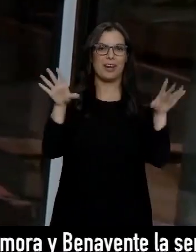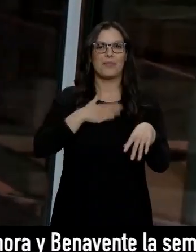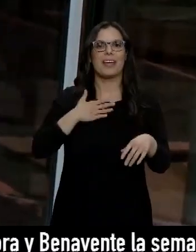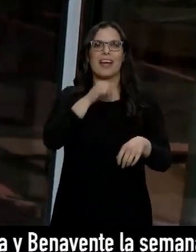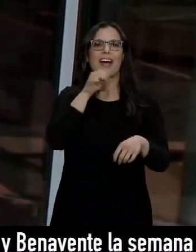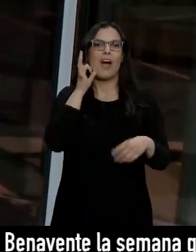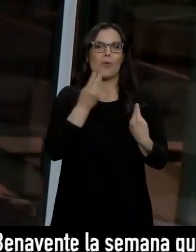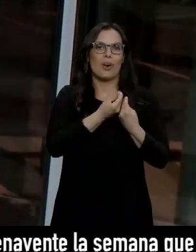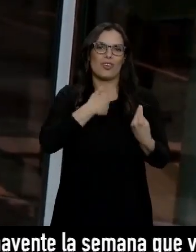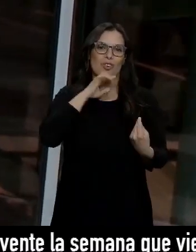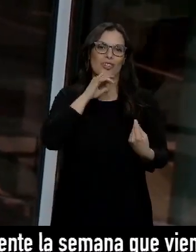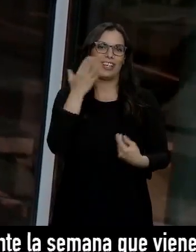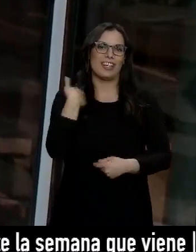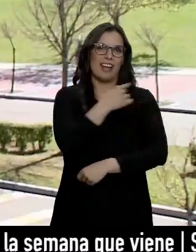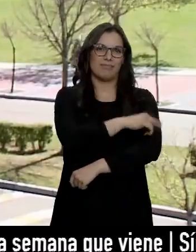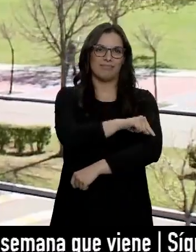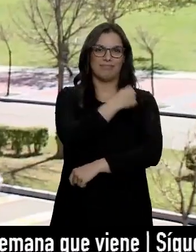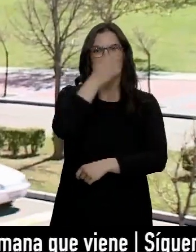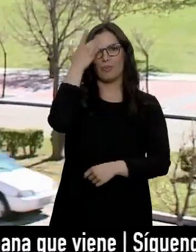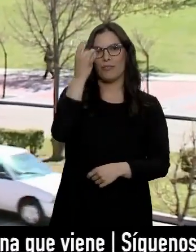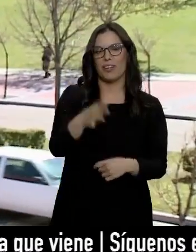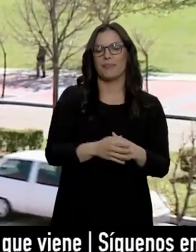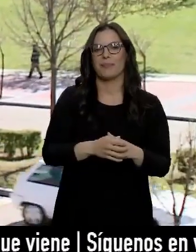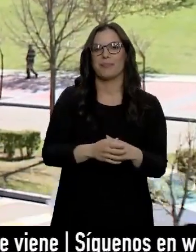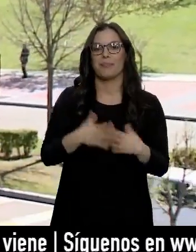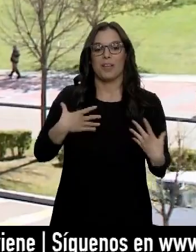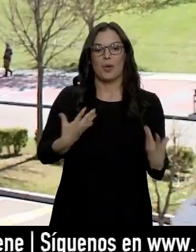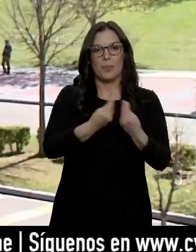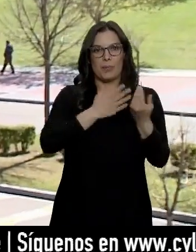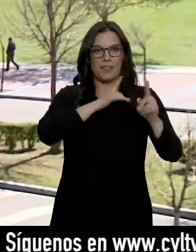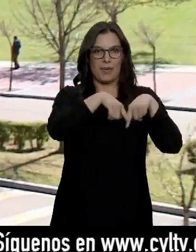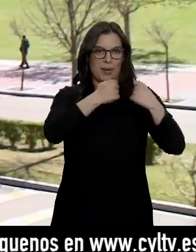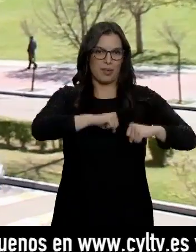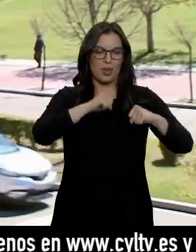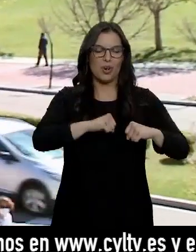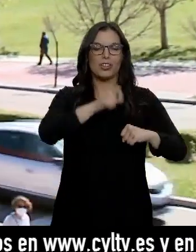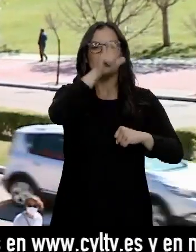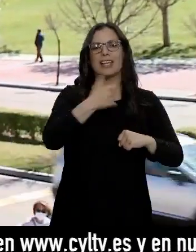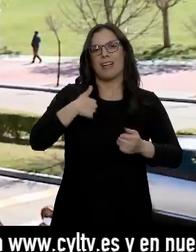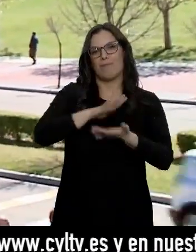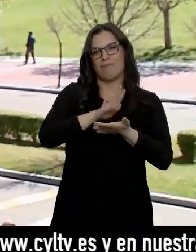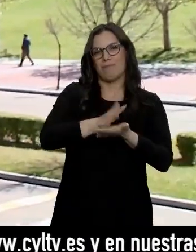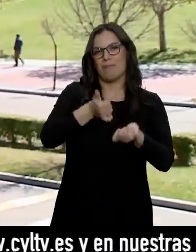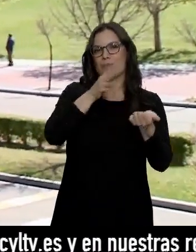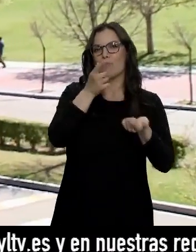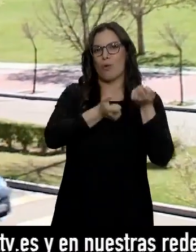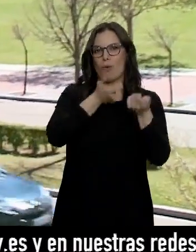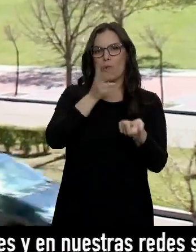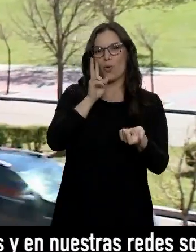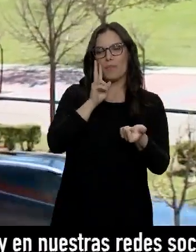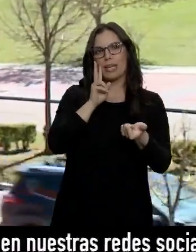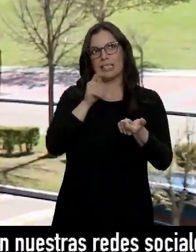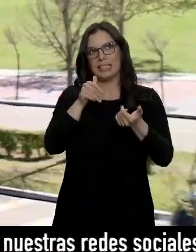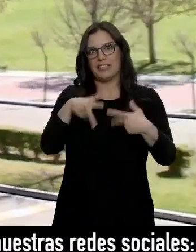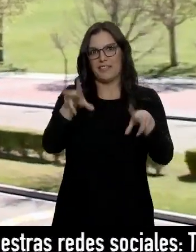Y muy bien, estoy contenta de que ya se la pongan por fin. He venido a acompañar a un familiar mío mayor y ya un poco más tranquilos porque, bueno, poco a poco se va viendo un poco